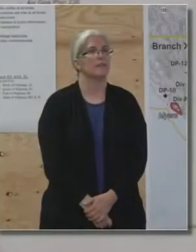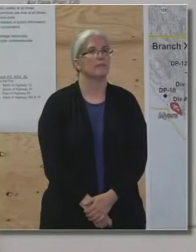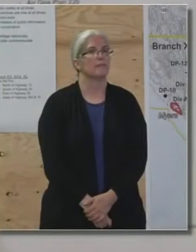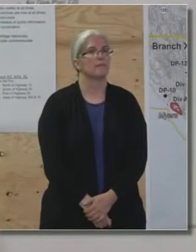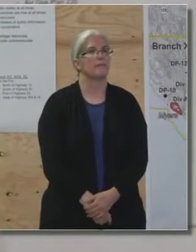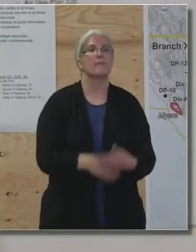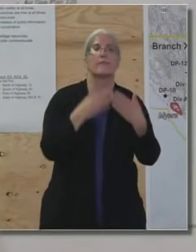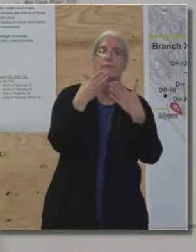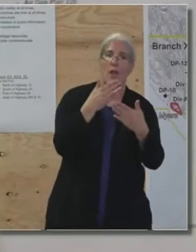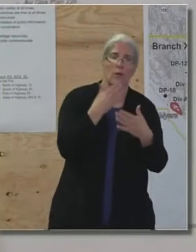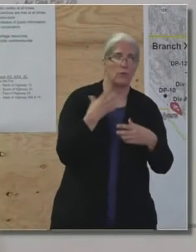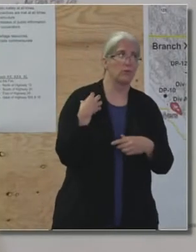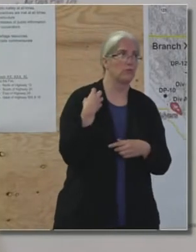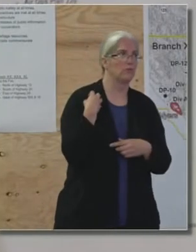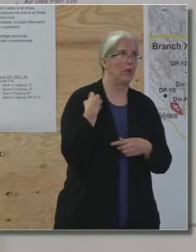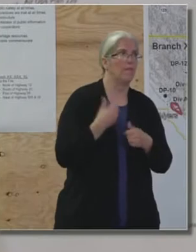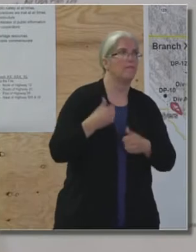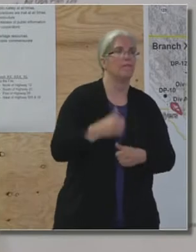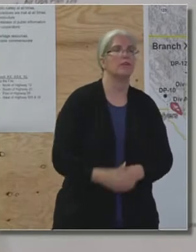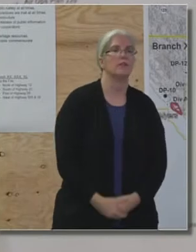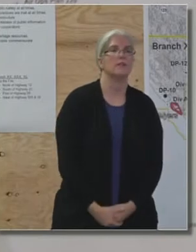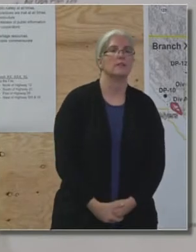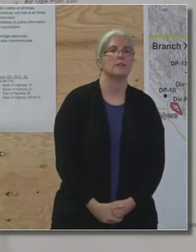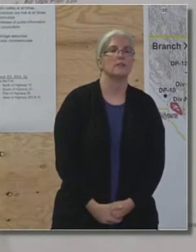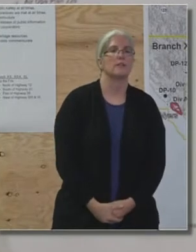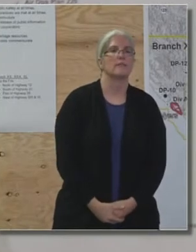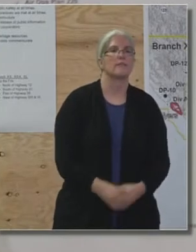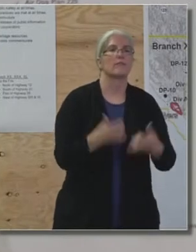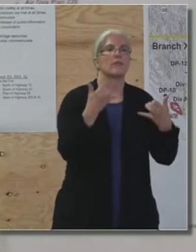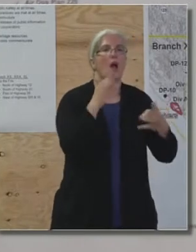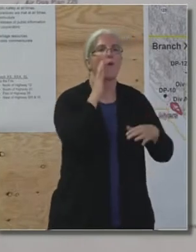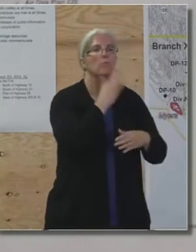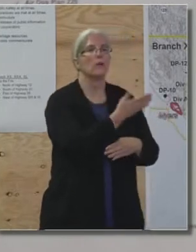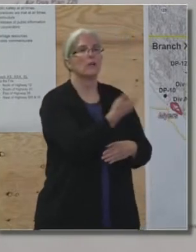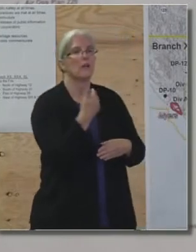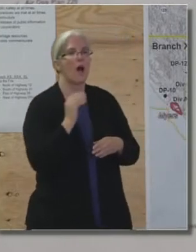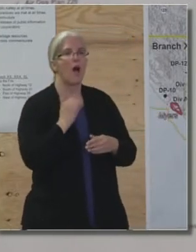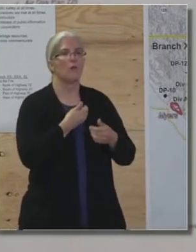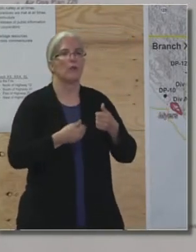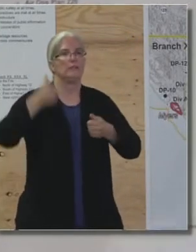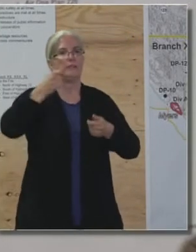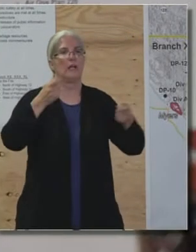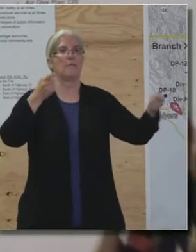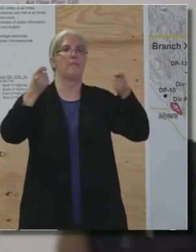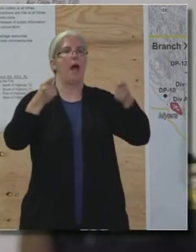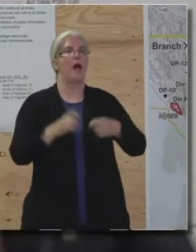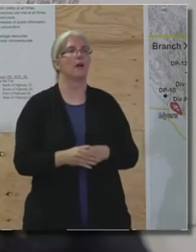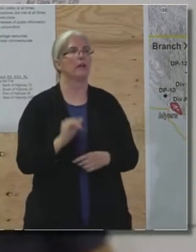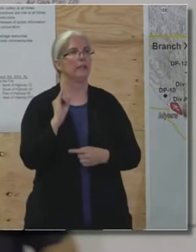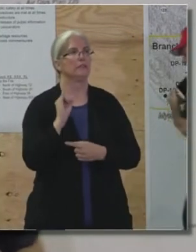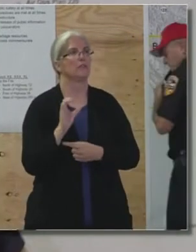muchas gracias señora g efecto ahora quisiera presentar al comandante de carbono